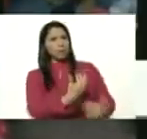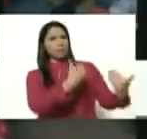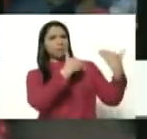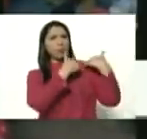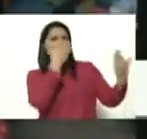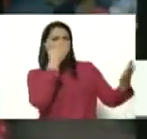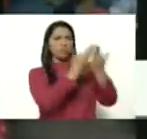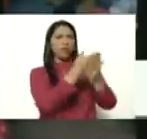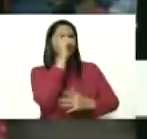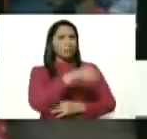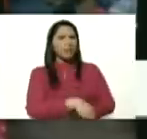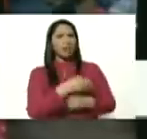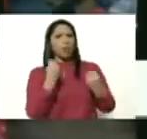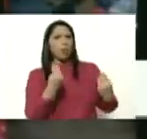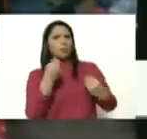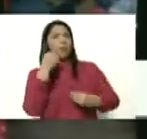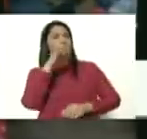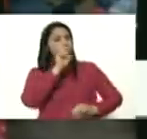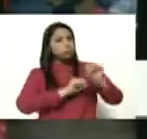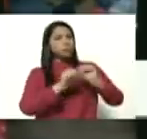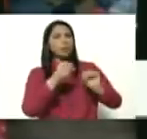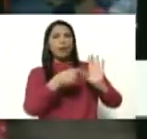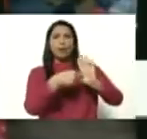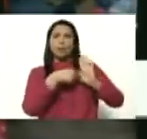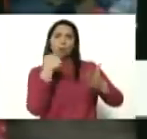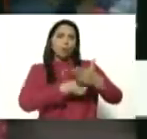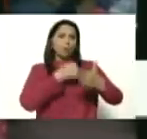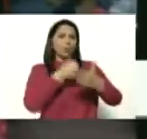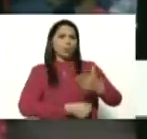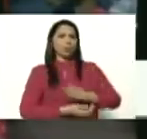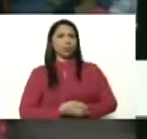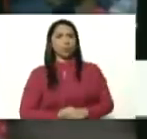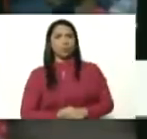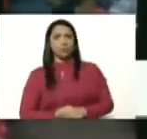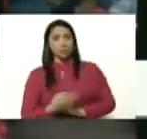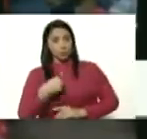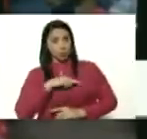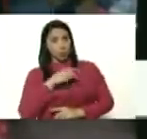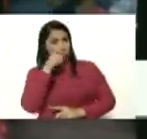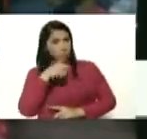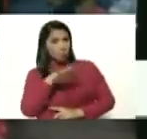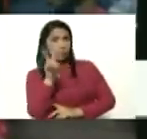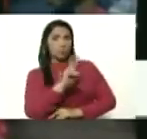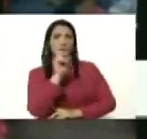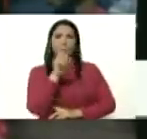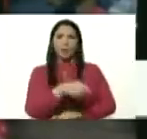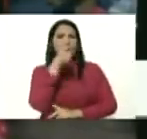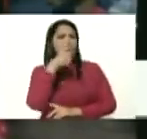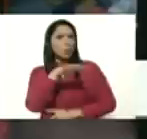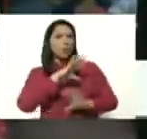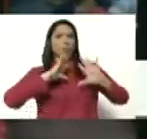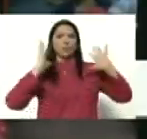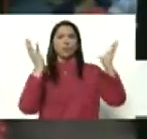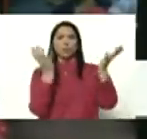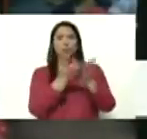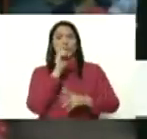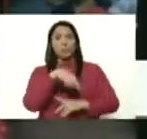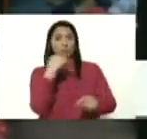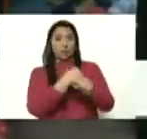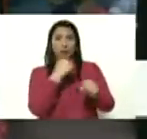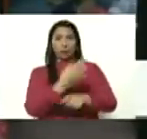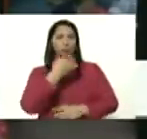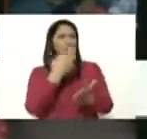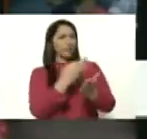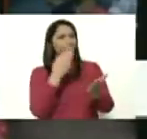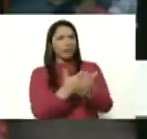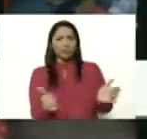duda alguna, repetimos, ha sido un ejemplo de lucha para el pueblo venezolano, pero también para los pueblos del mundo. La clase obrera siempre va a